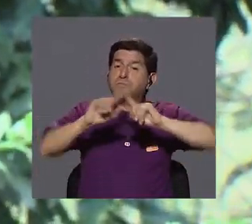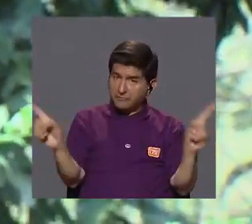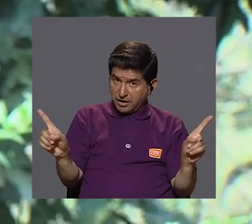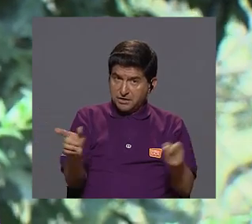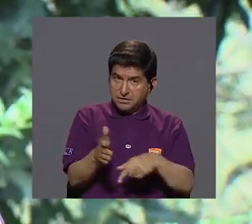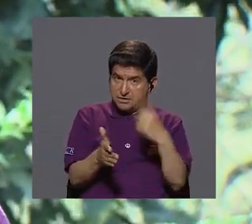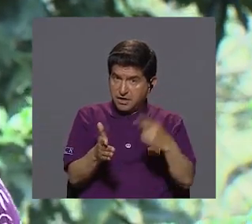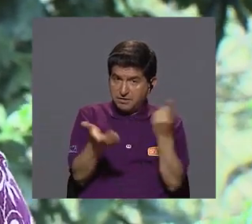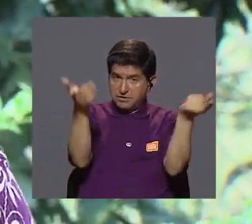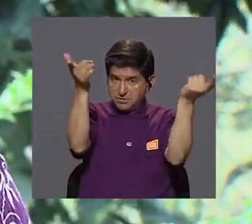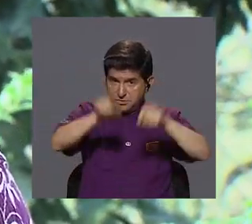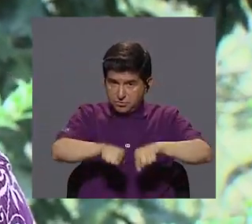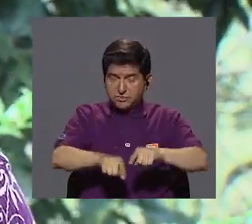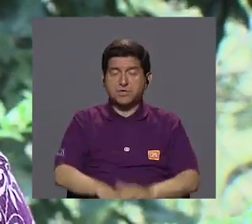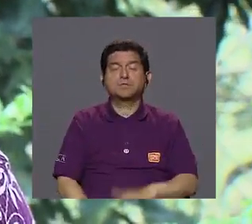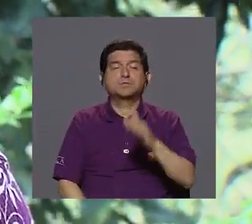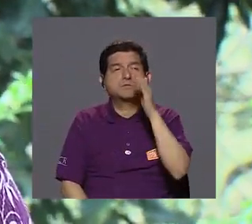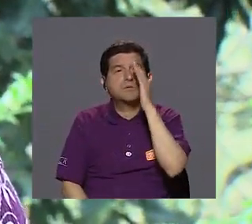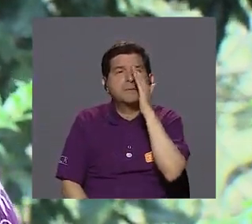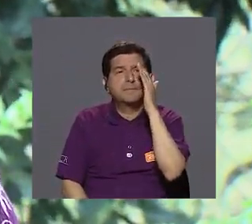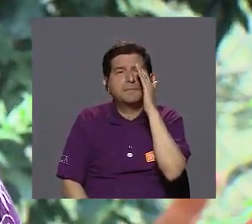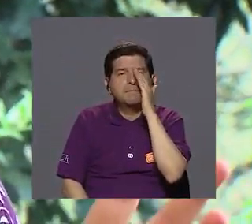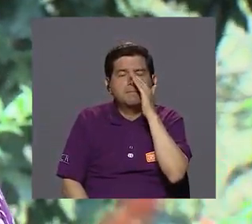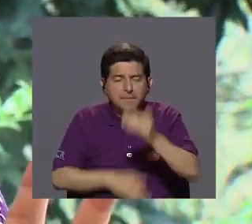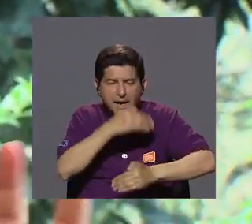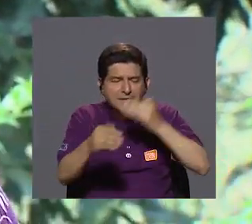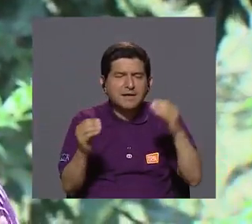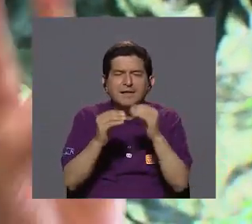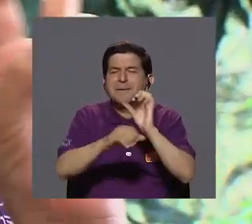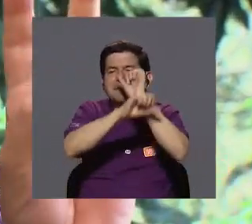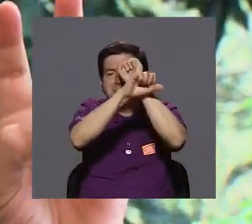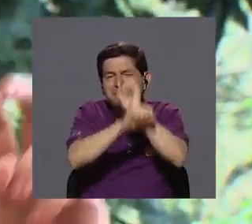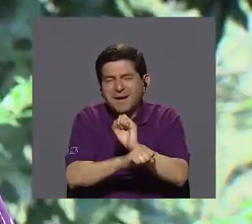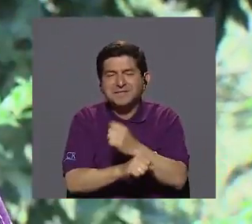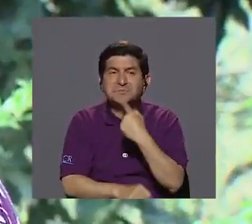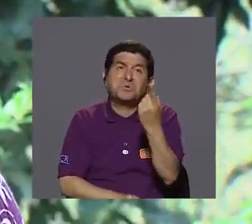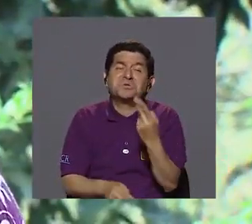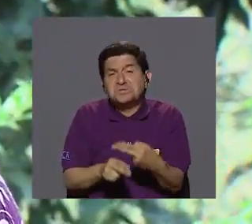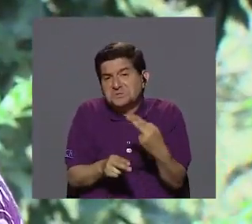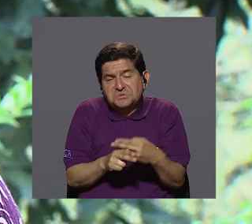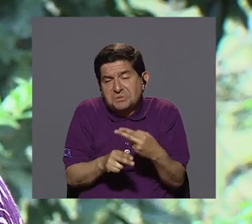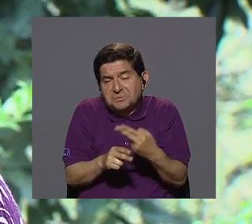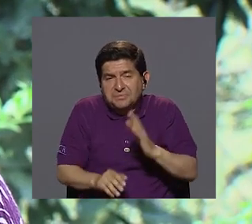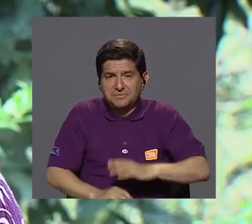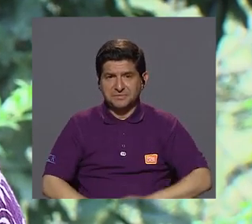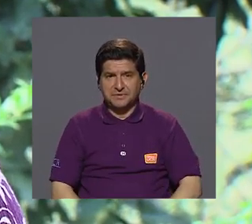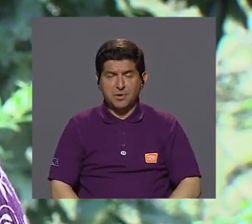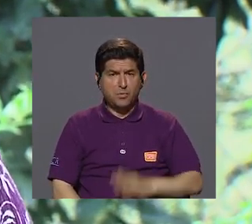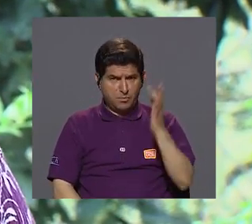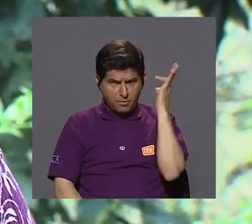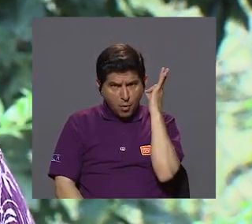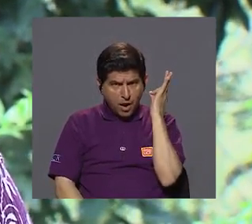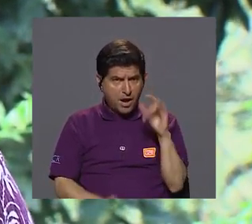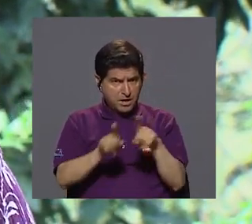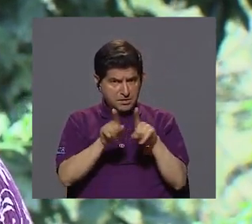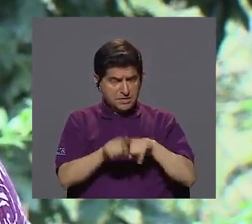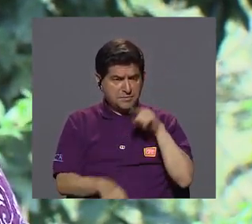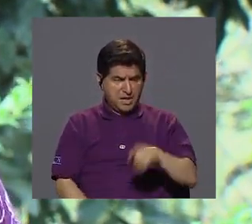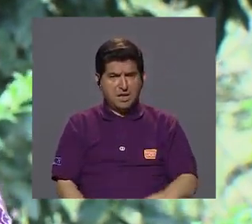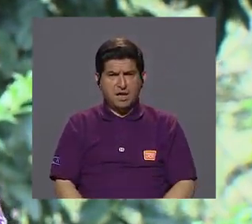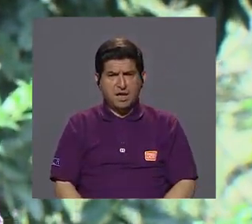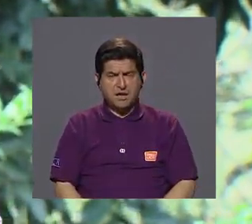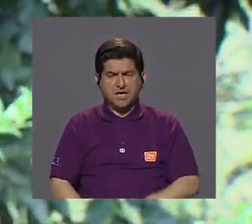hijas, a diferencia muchas veces de lo que sucede en la maternidad, digamos, más tradicional, por ponerle algún nombre. Son